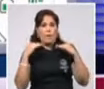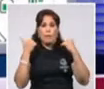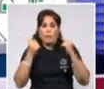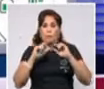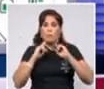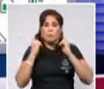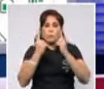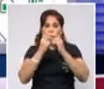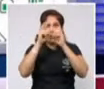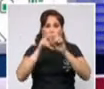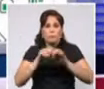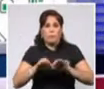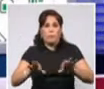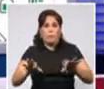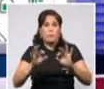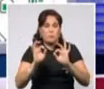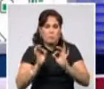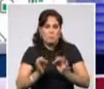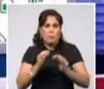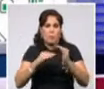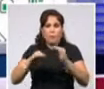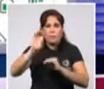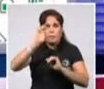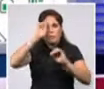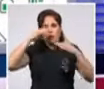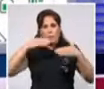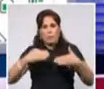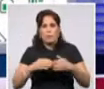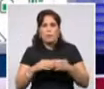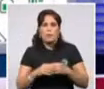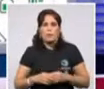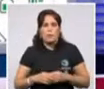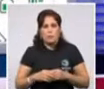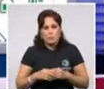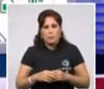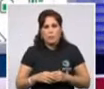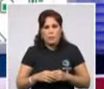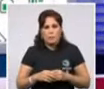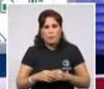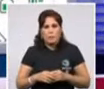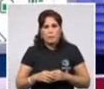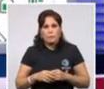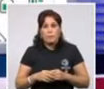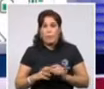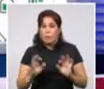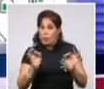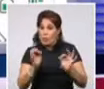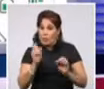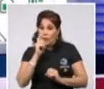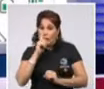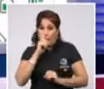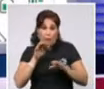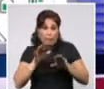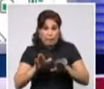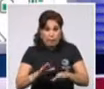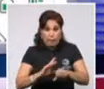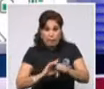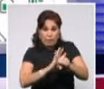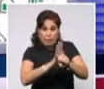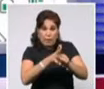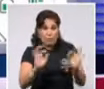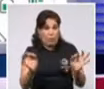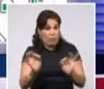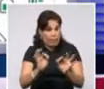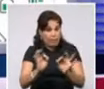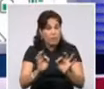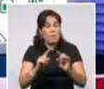de epidemiología del Ministerio de Salud Pública de nuestro país. Aún no se ha podido frenar esta enfermedad